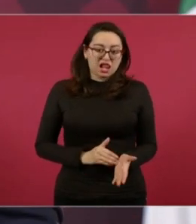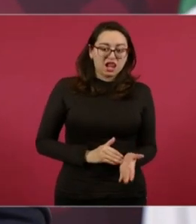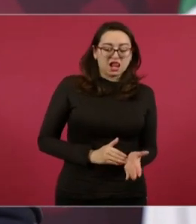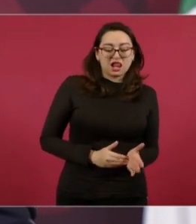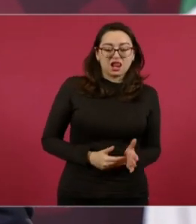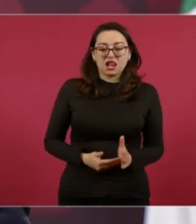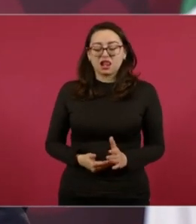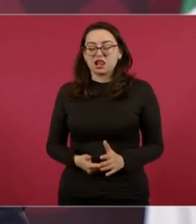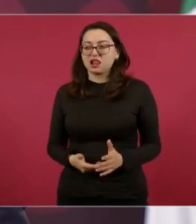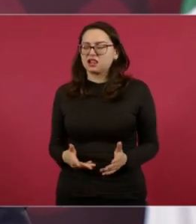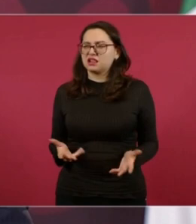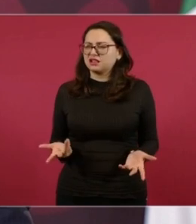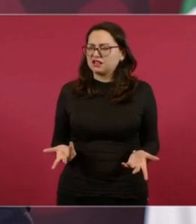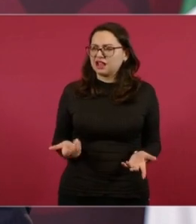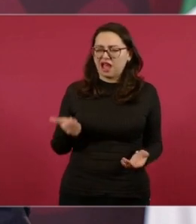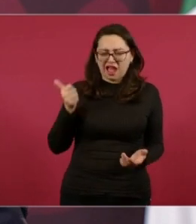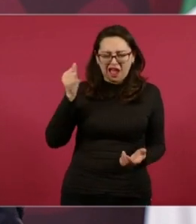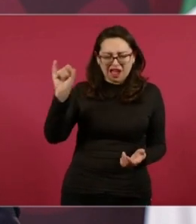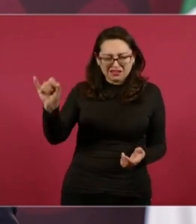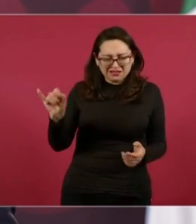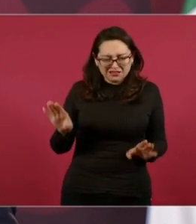los ordenamientos legales